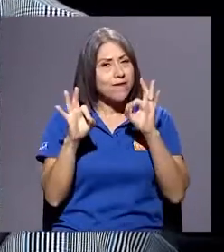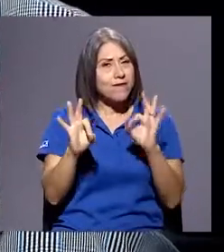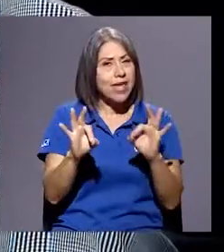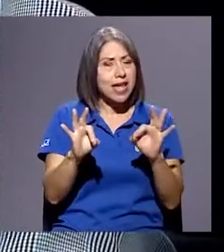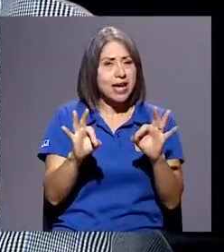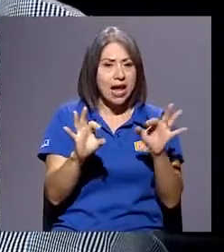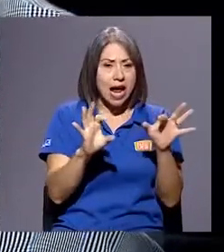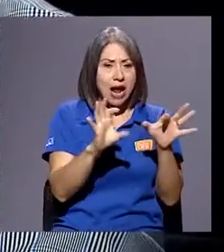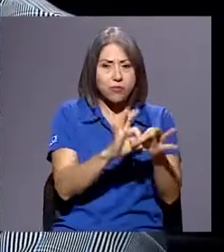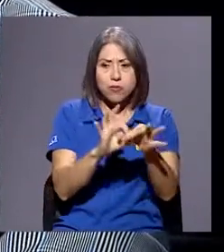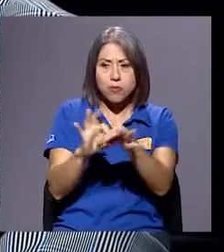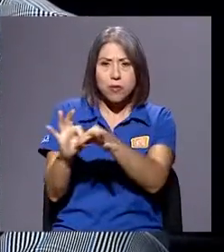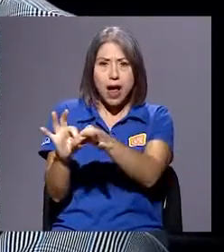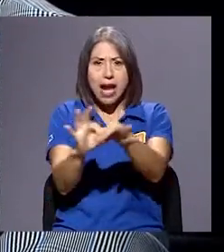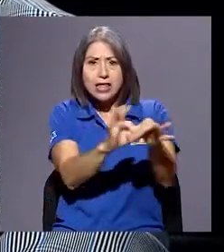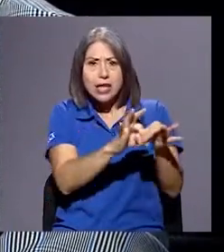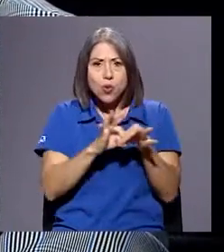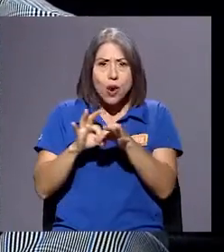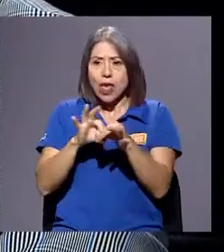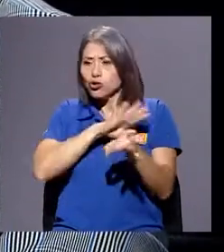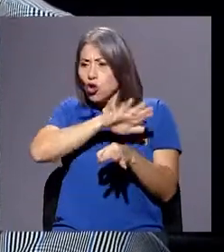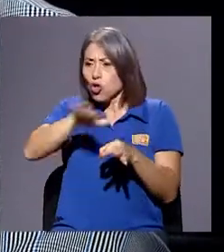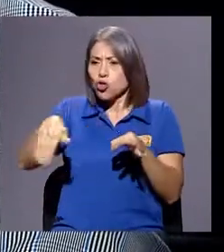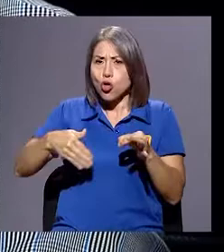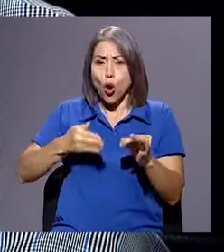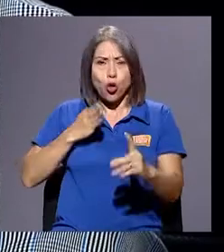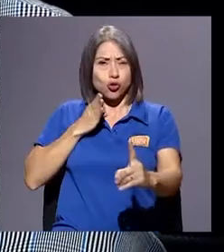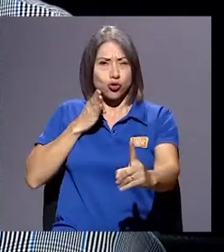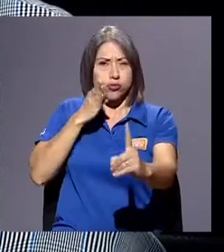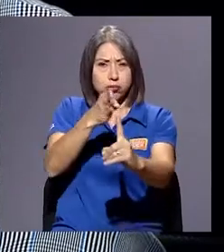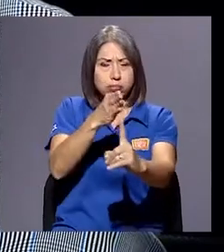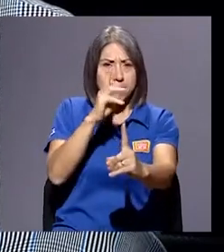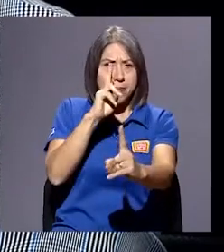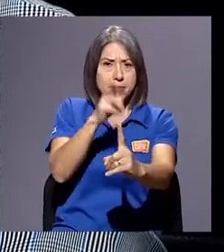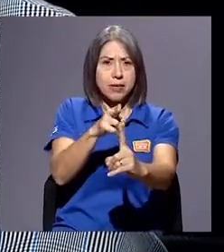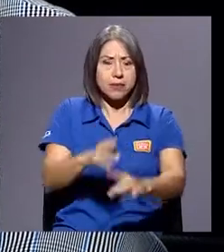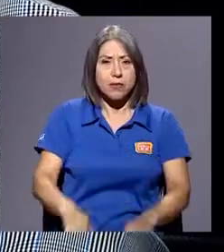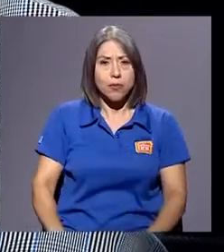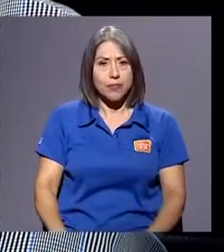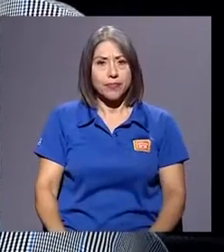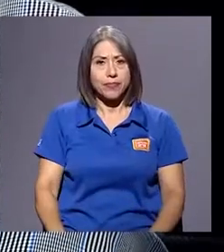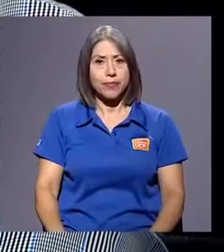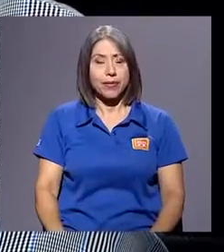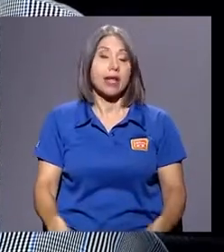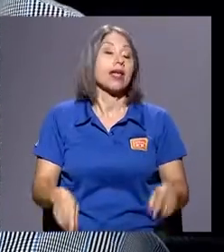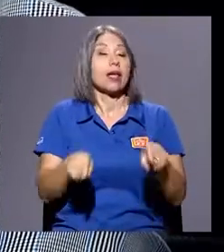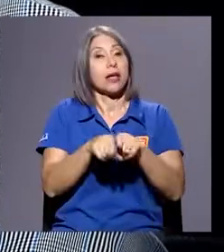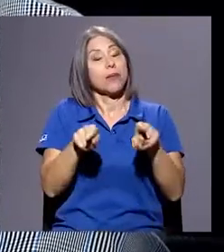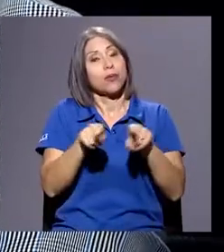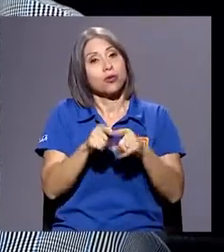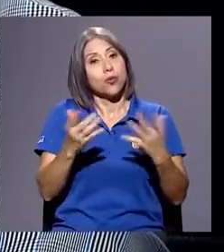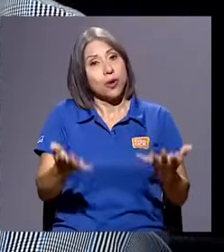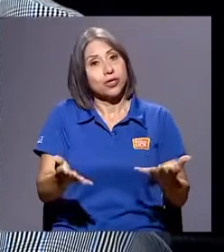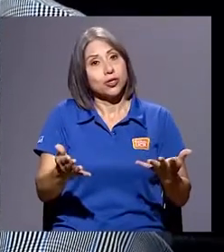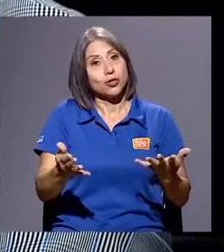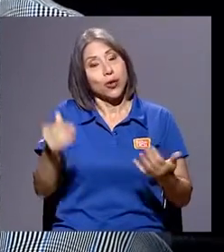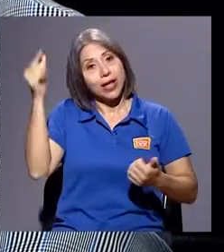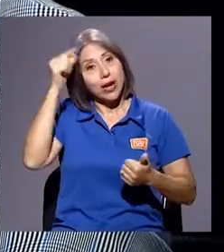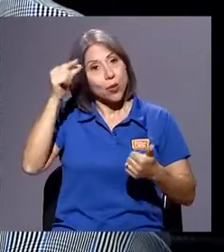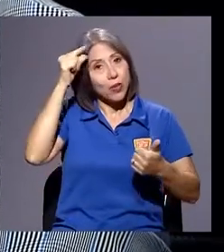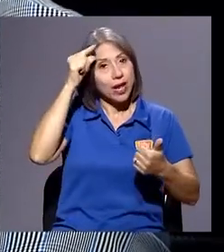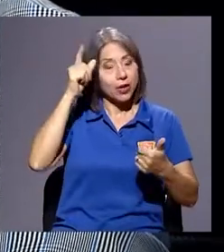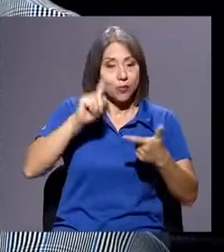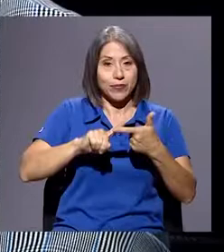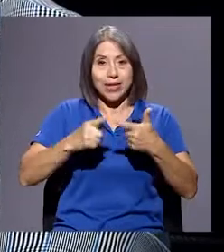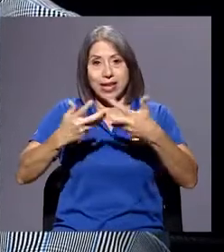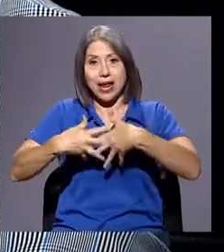articulados, empujando todos hacia el mismo rumbo. Y por supuesto que el sector, o del otro lado, de gobierno y de la empresa